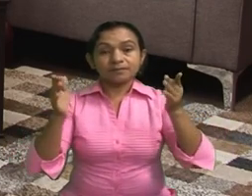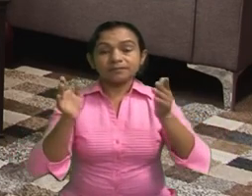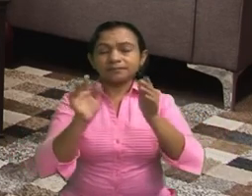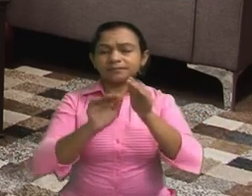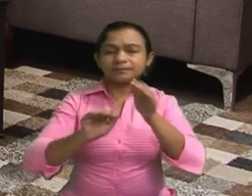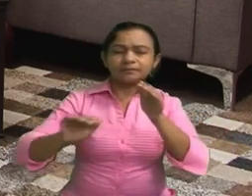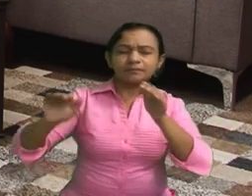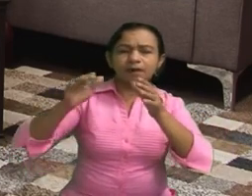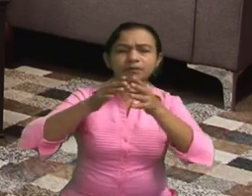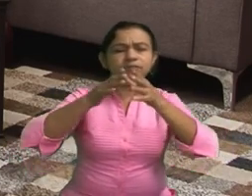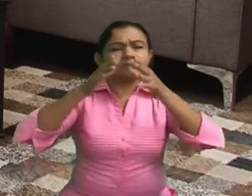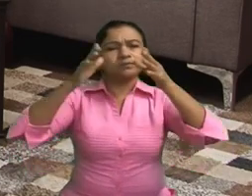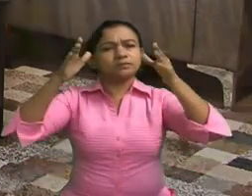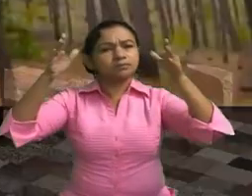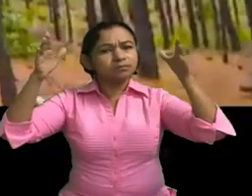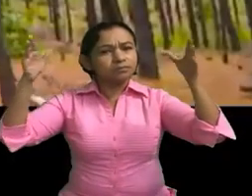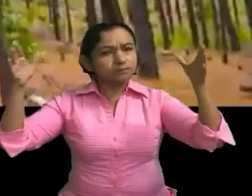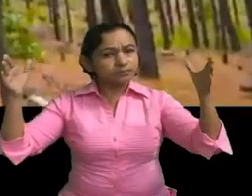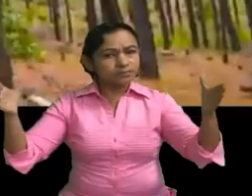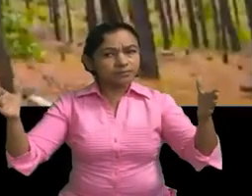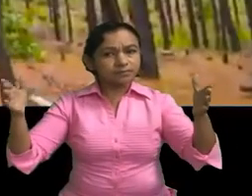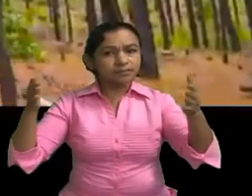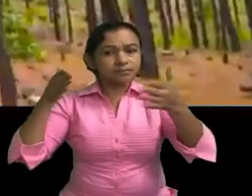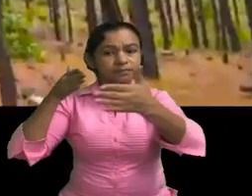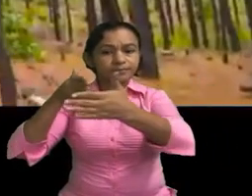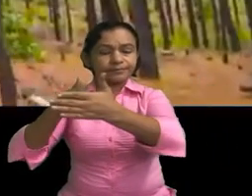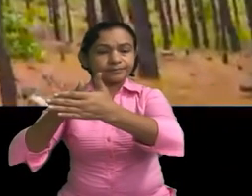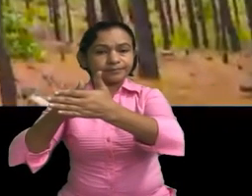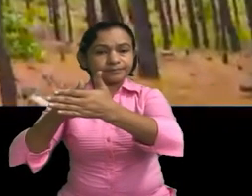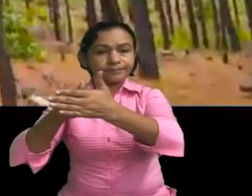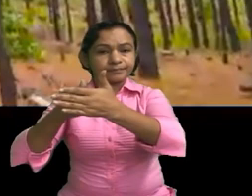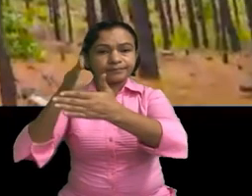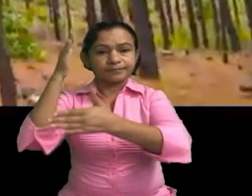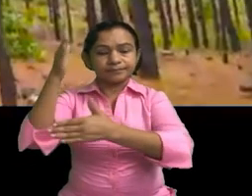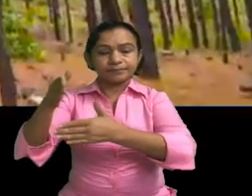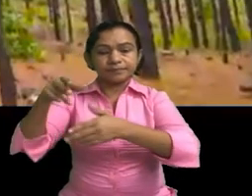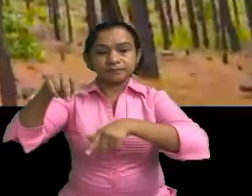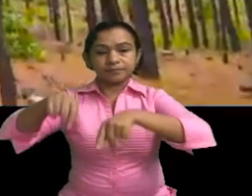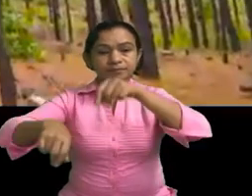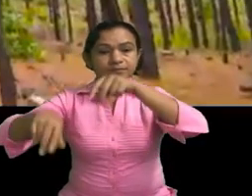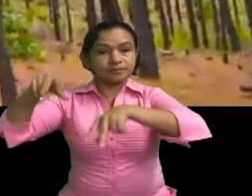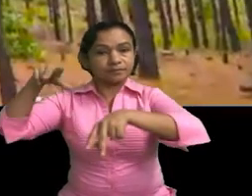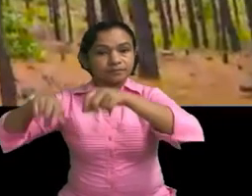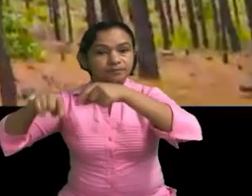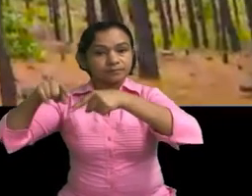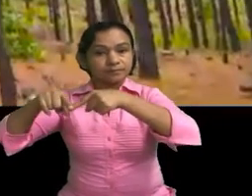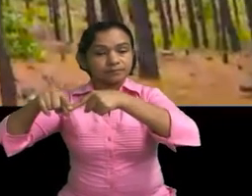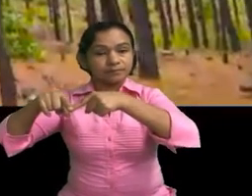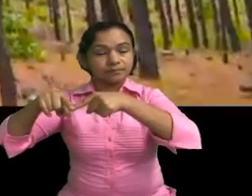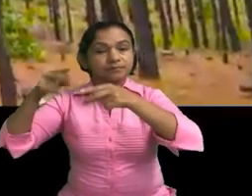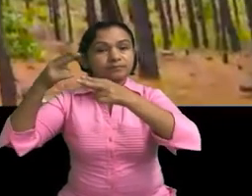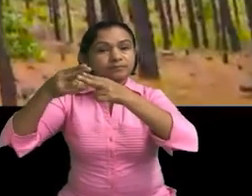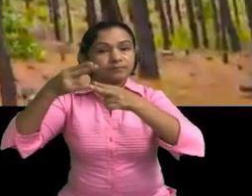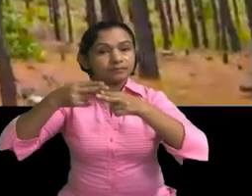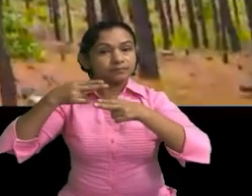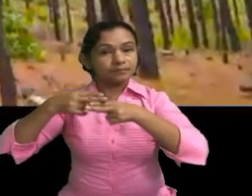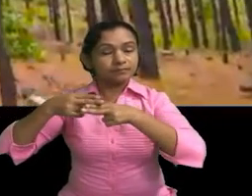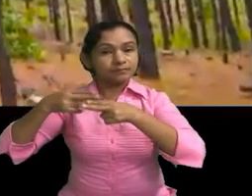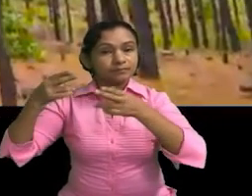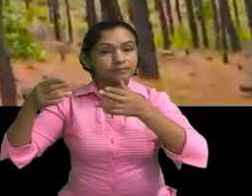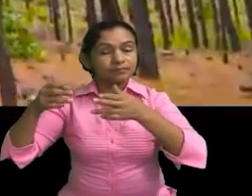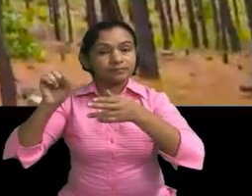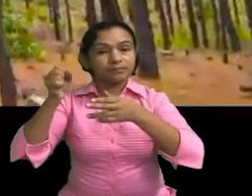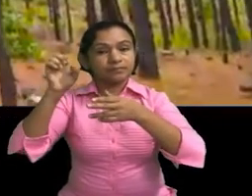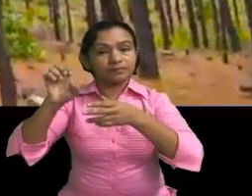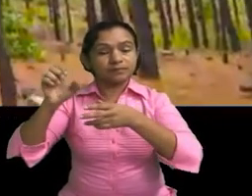extenso Bozaguas que limita también con Nueva Segovia, uh-huh. La zona que le llamamos Nueva Segovia, la